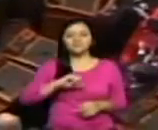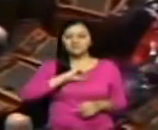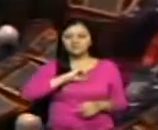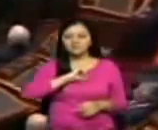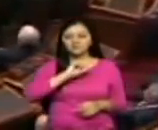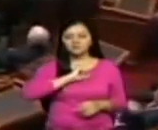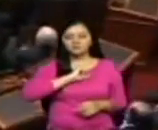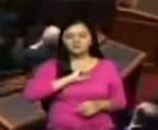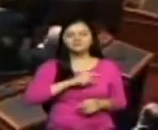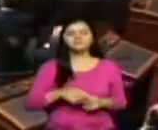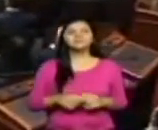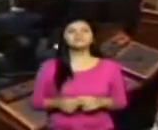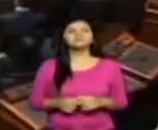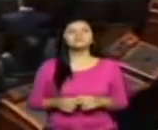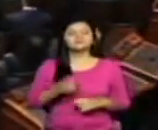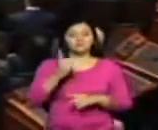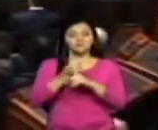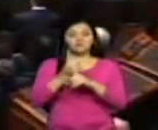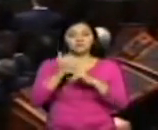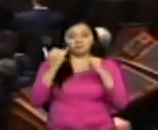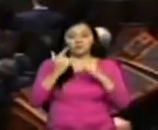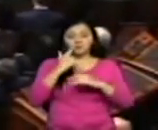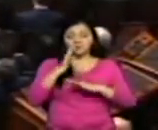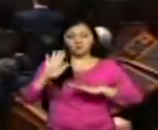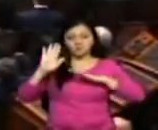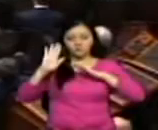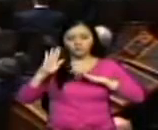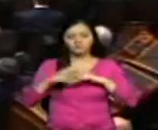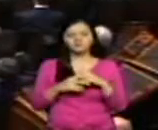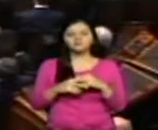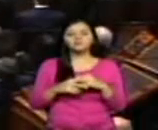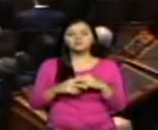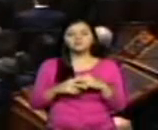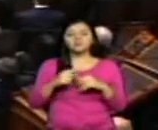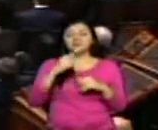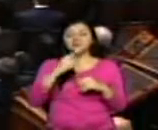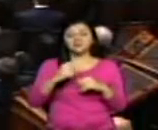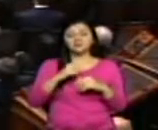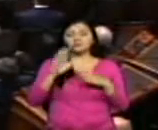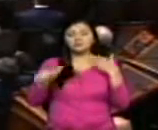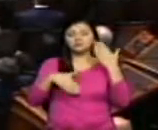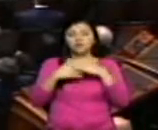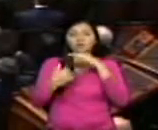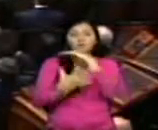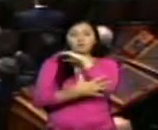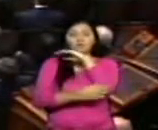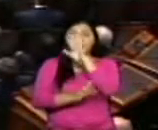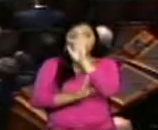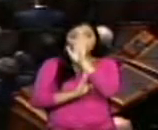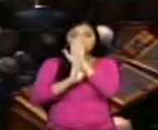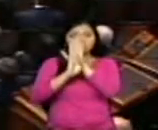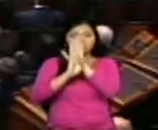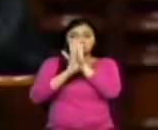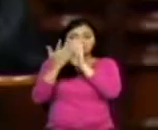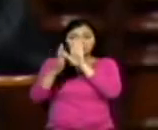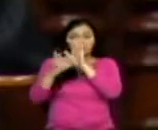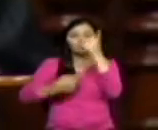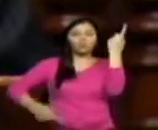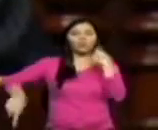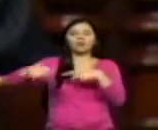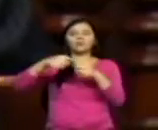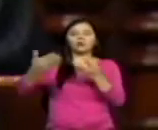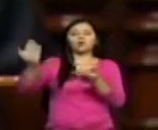Por eso me comprometo a que nadie que ha salido de la pobreza vuelva a ella.